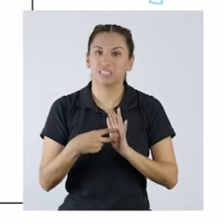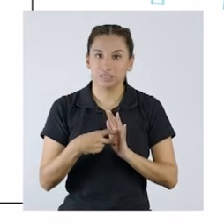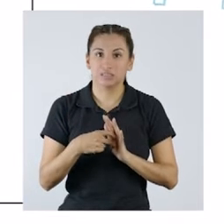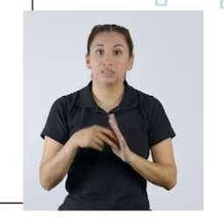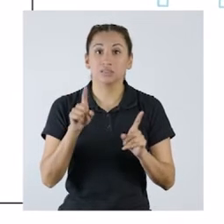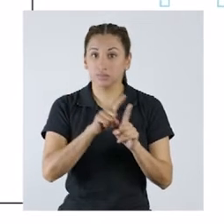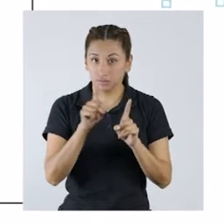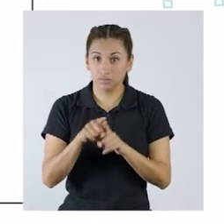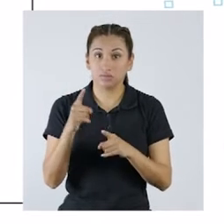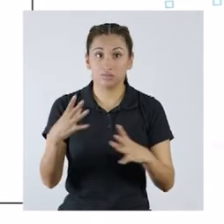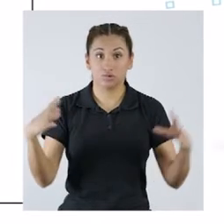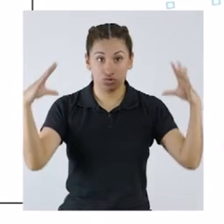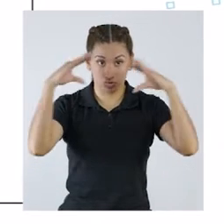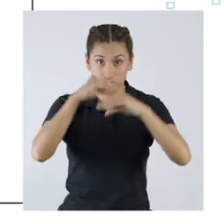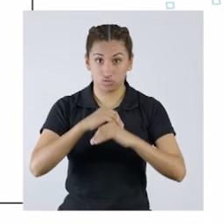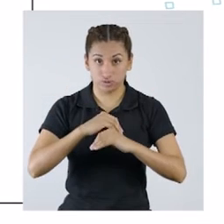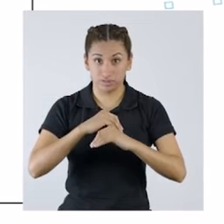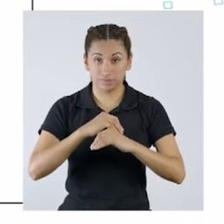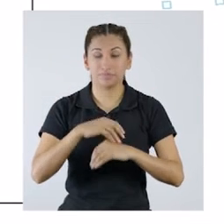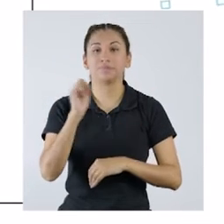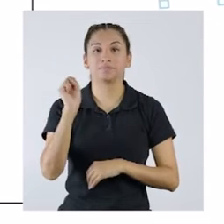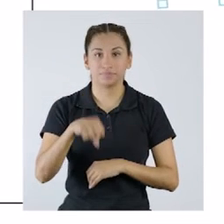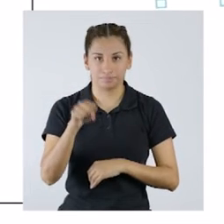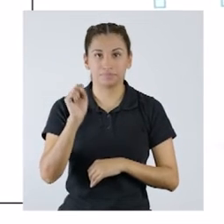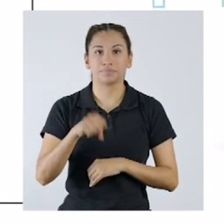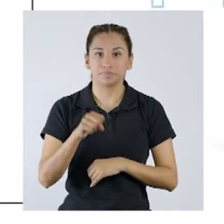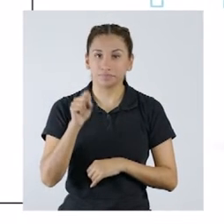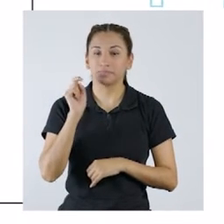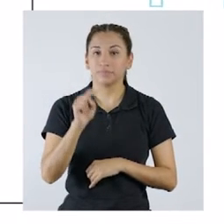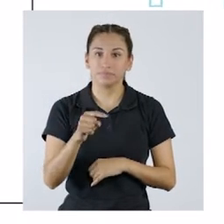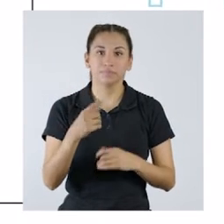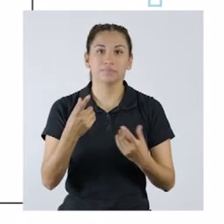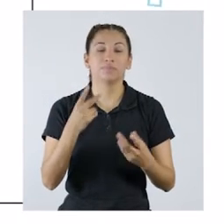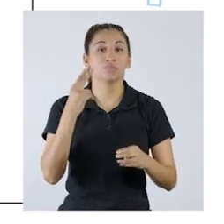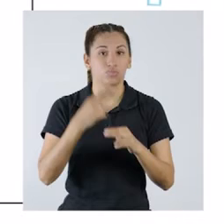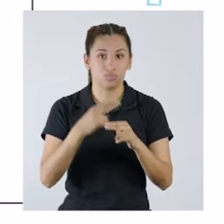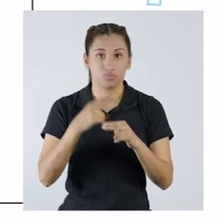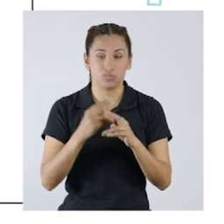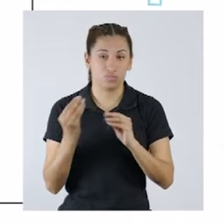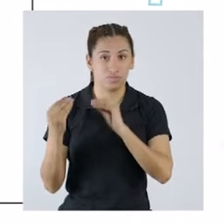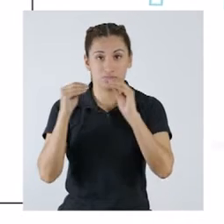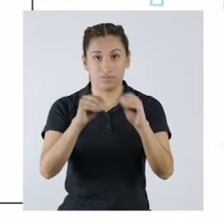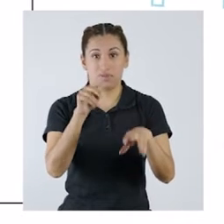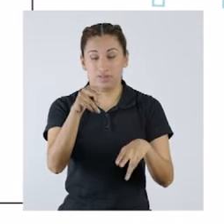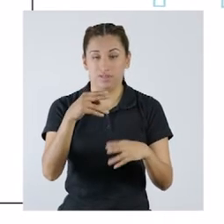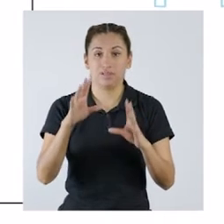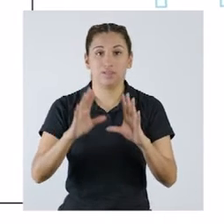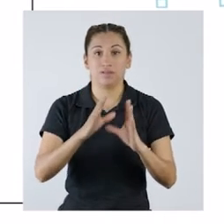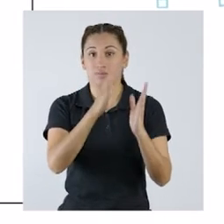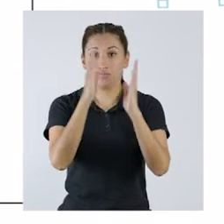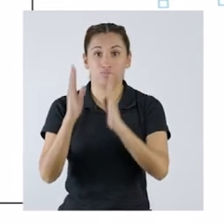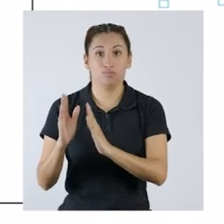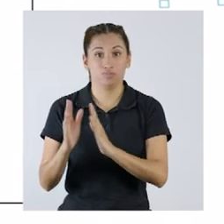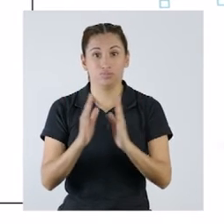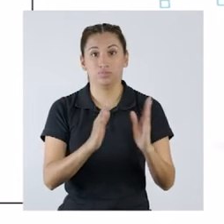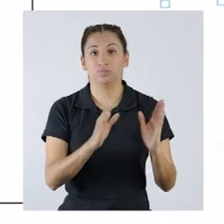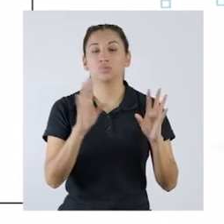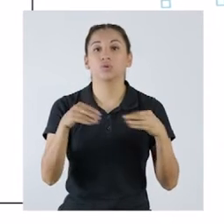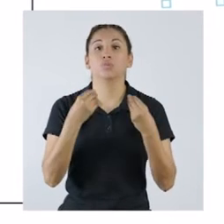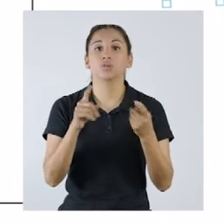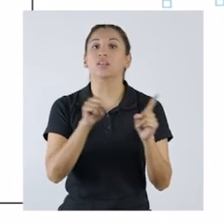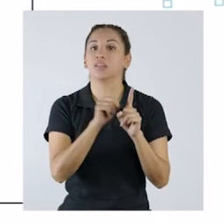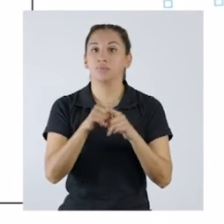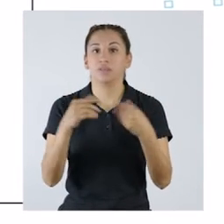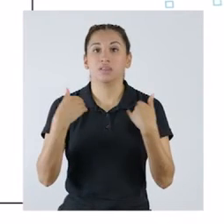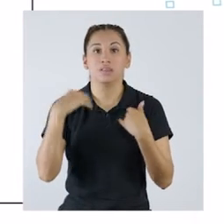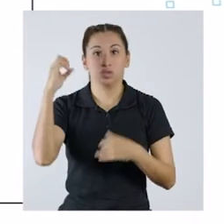quiere decir que eso pasa durante la noche? De hecho, es un mal nombre para esta fase, porque también sucede